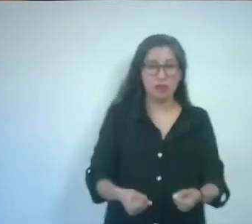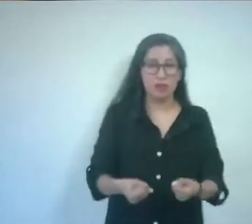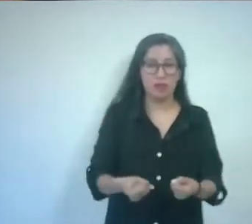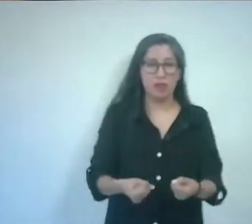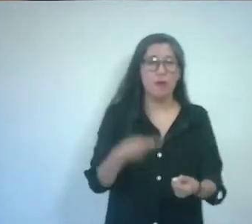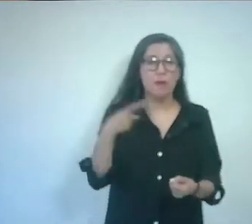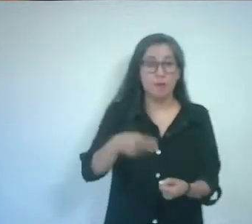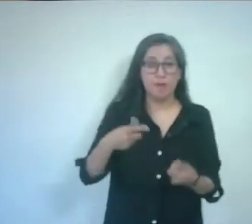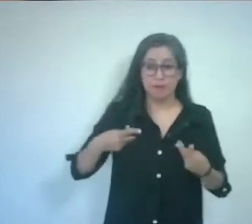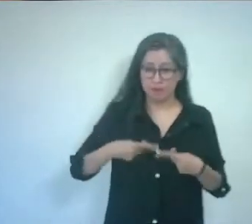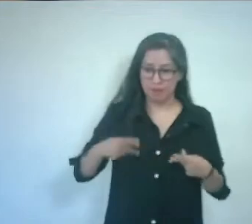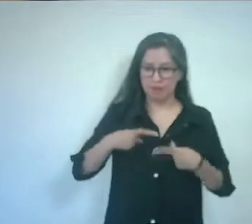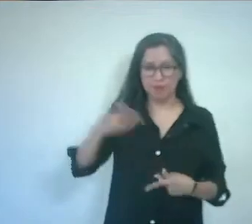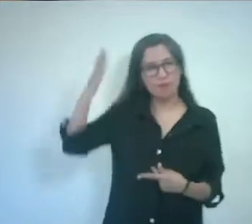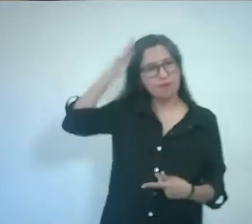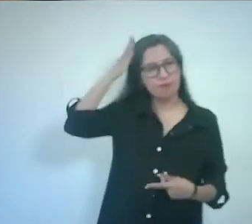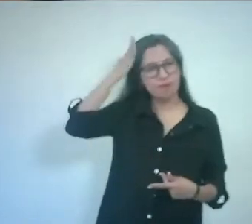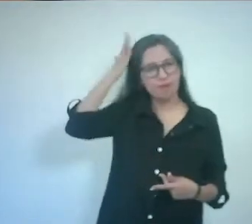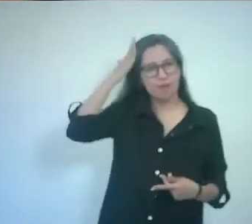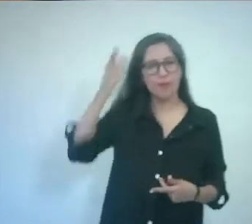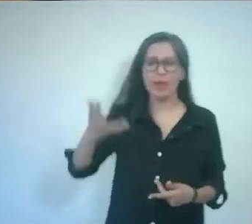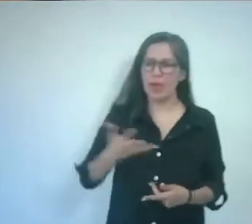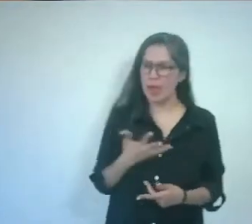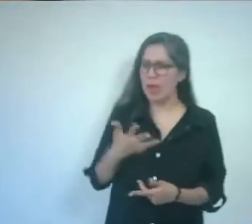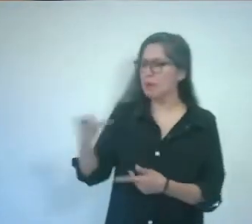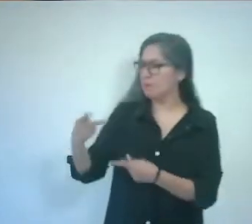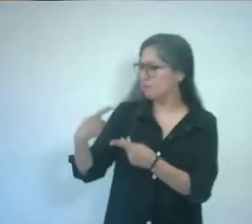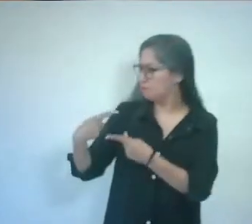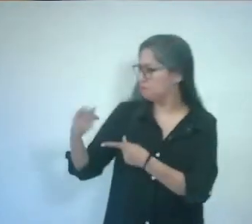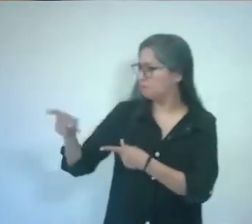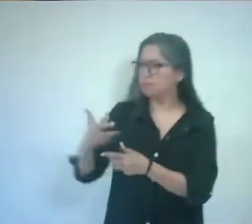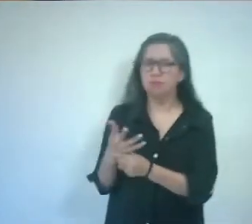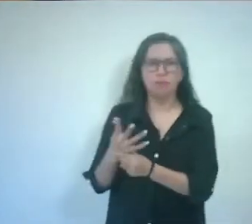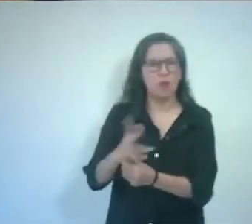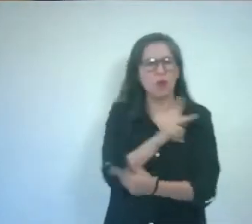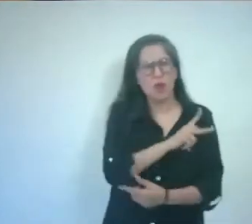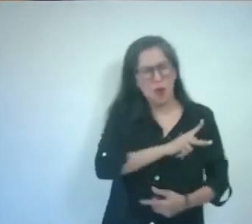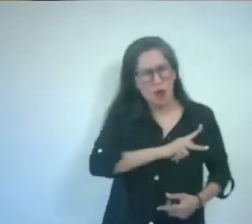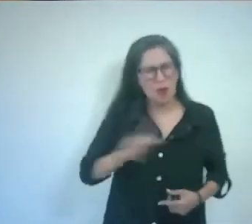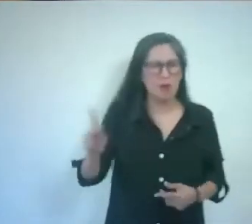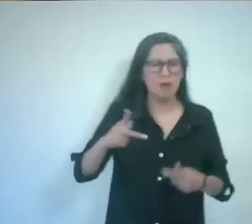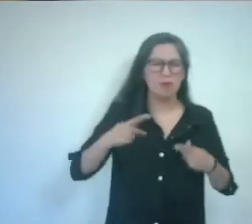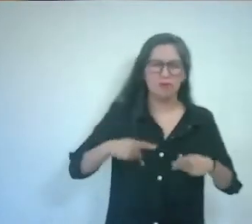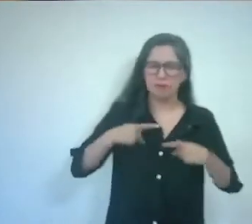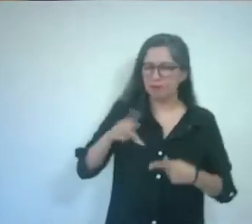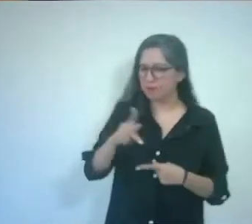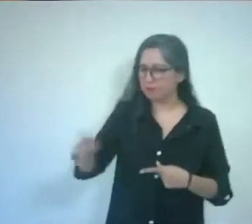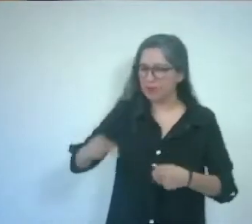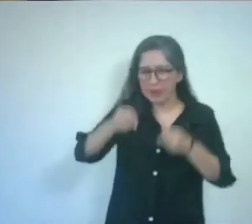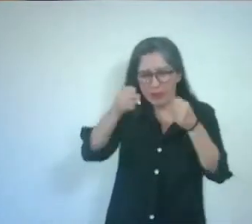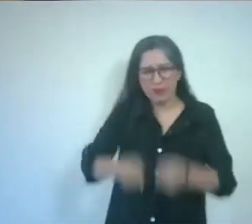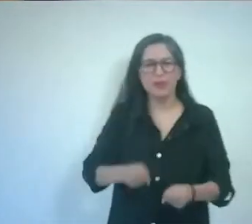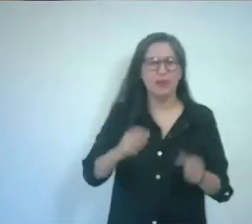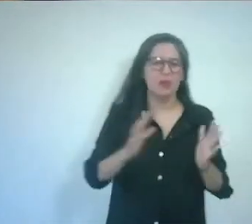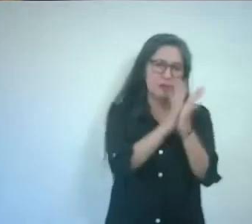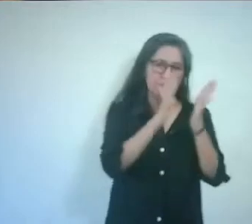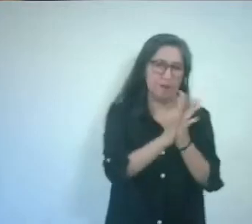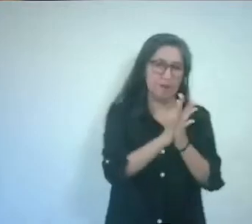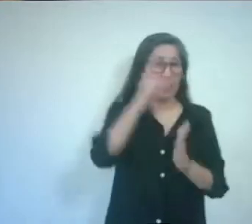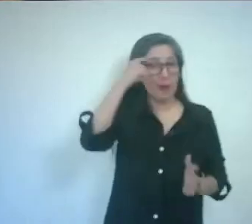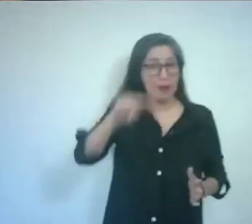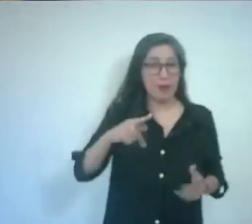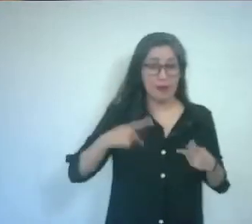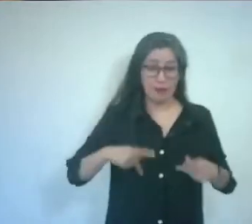autoridad ha garantizado la participación de todas y de todos para que las personas